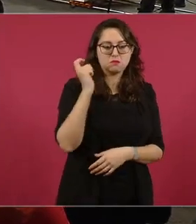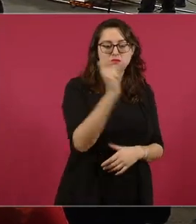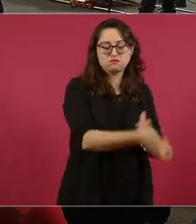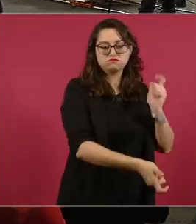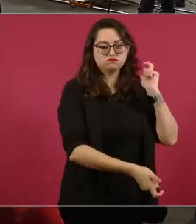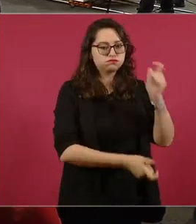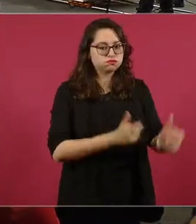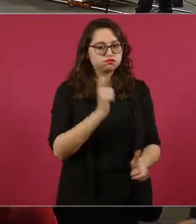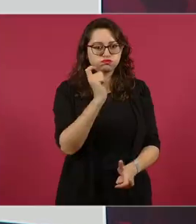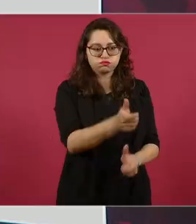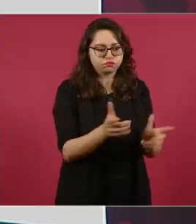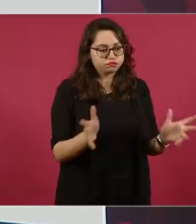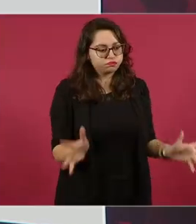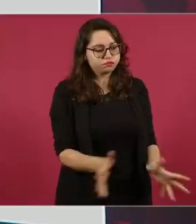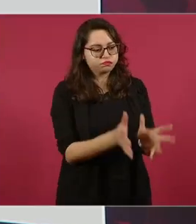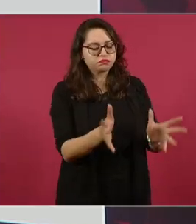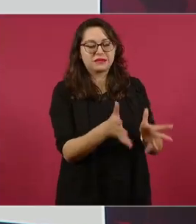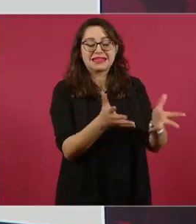créditos